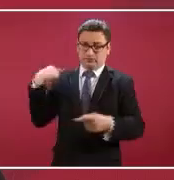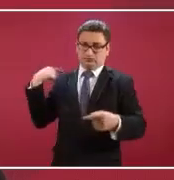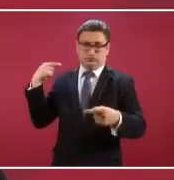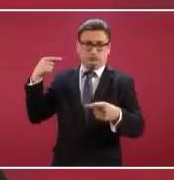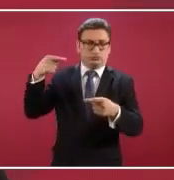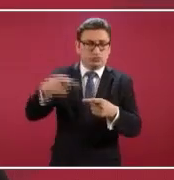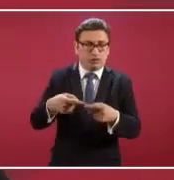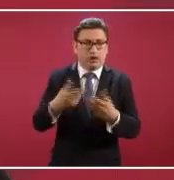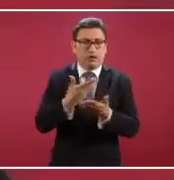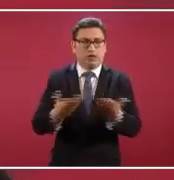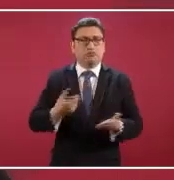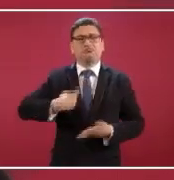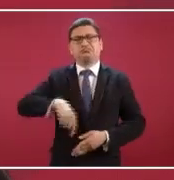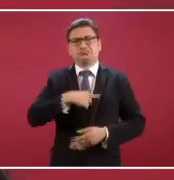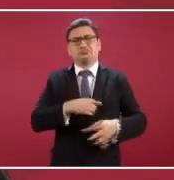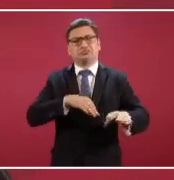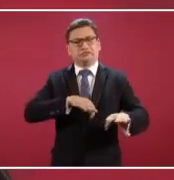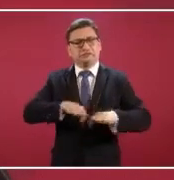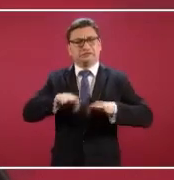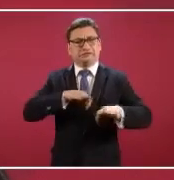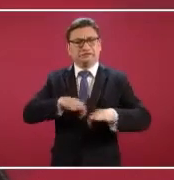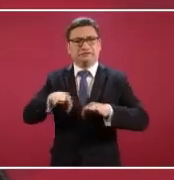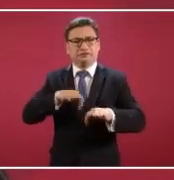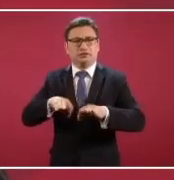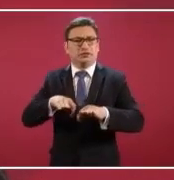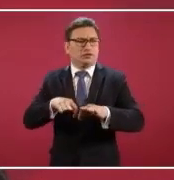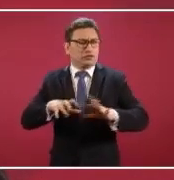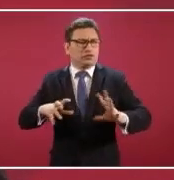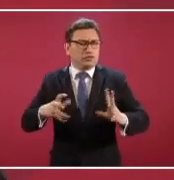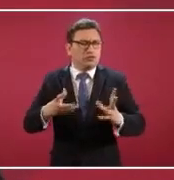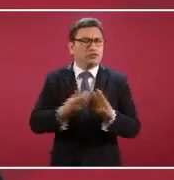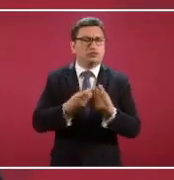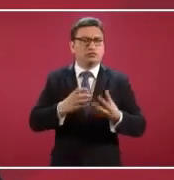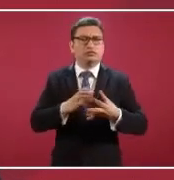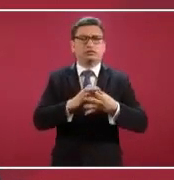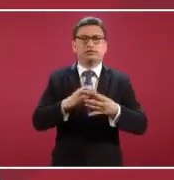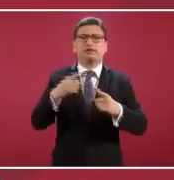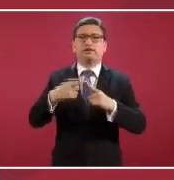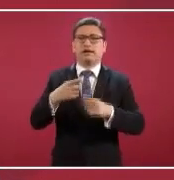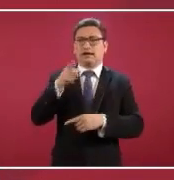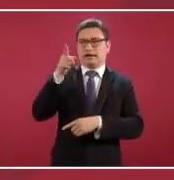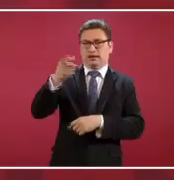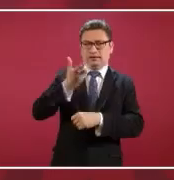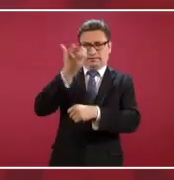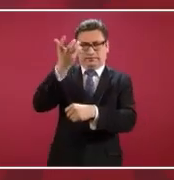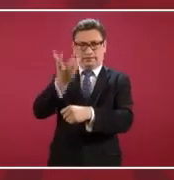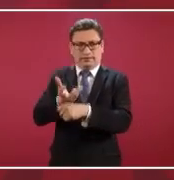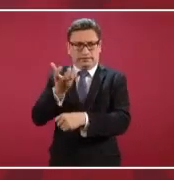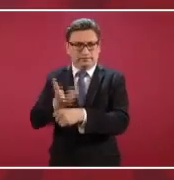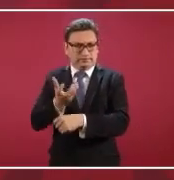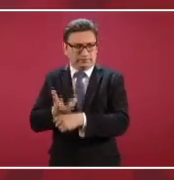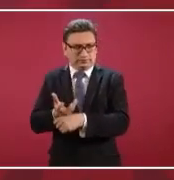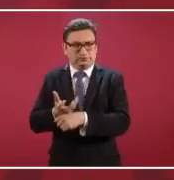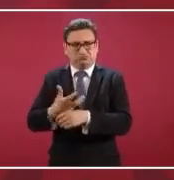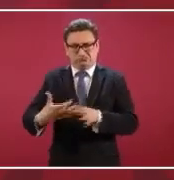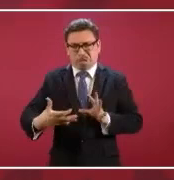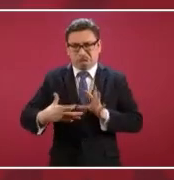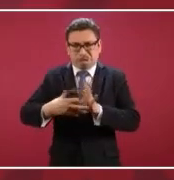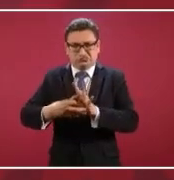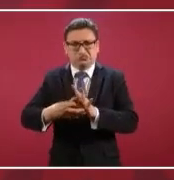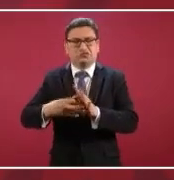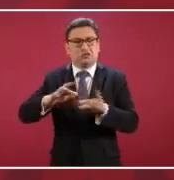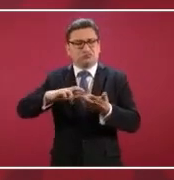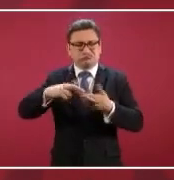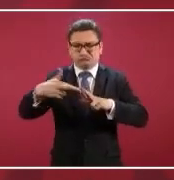hemos venido trabajando en una muy estrecha cooperación con los Estados Unidos, yo diría que en una